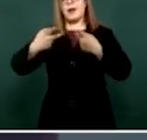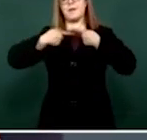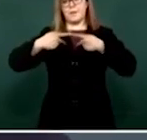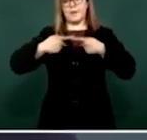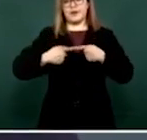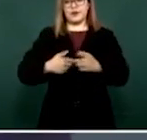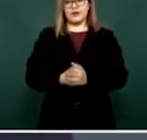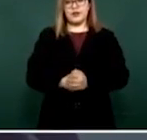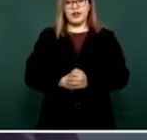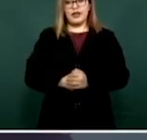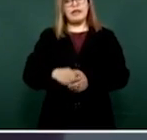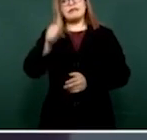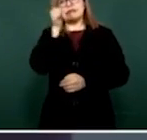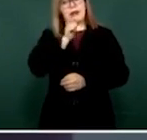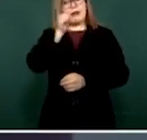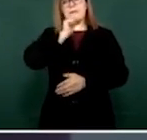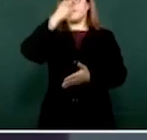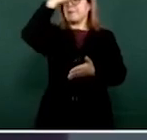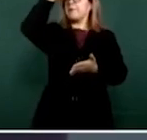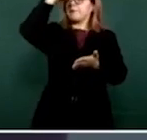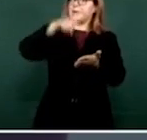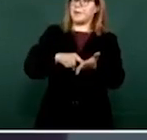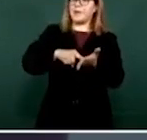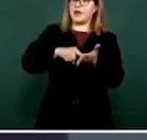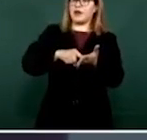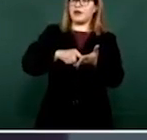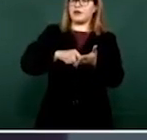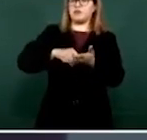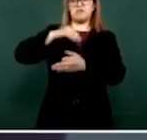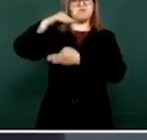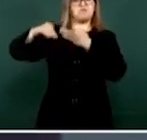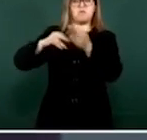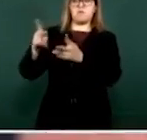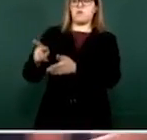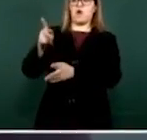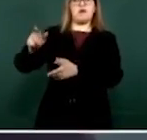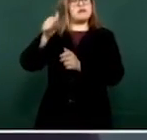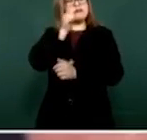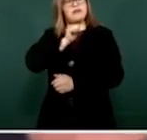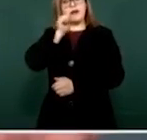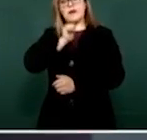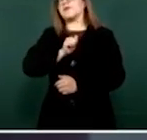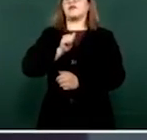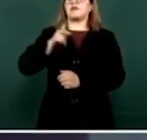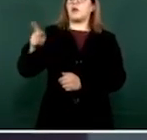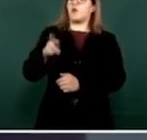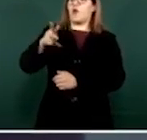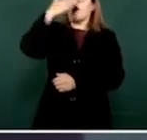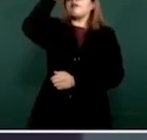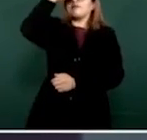ciudadanos. Siempre he creído en el pueblo. Siempre he dicho que el pueblo es sabio,